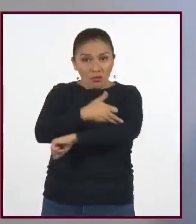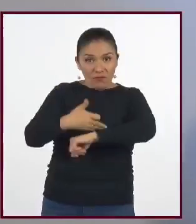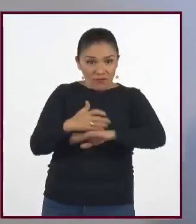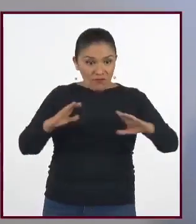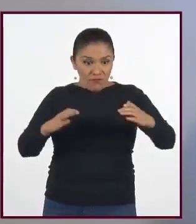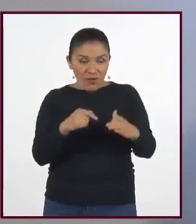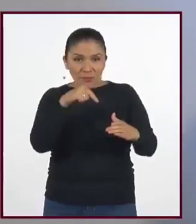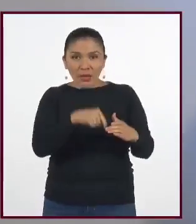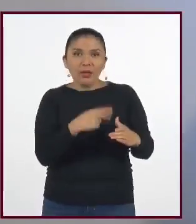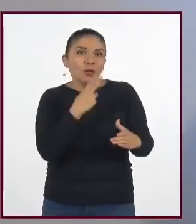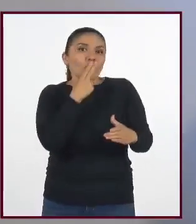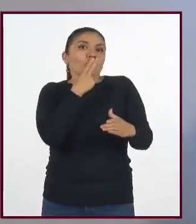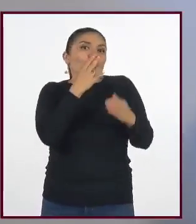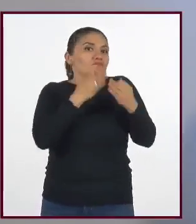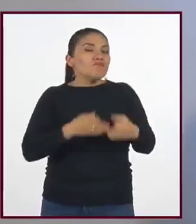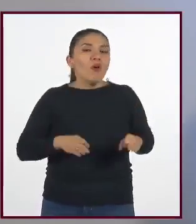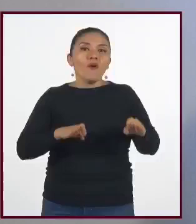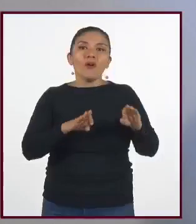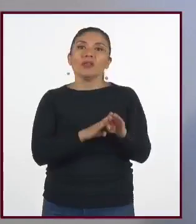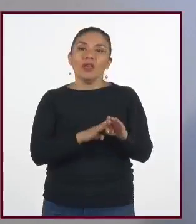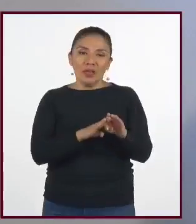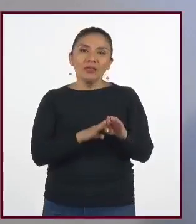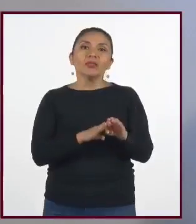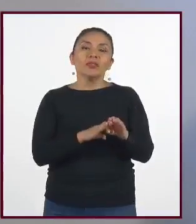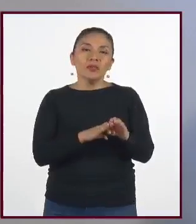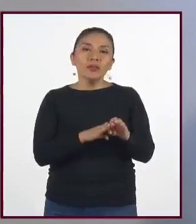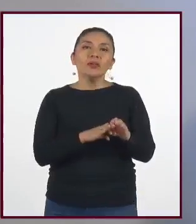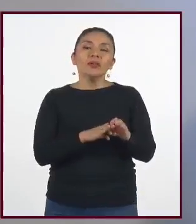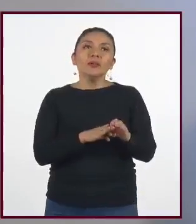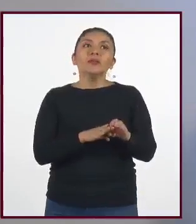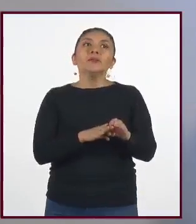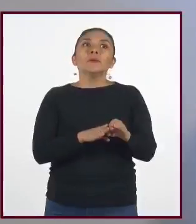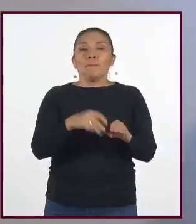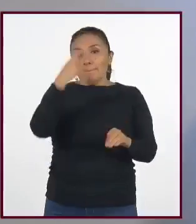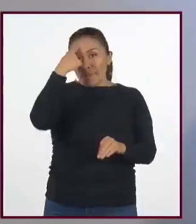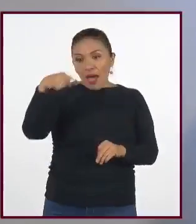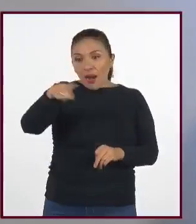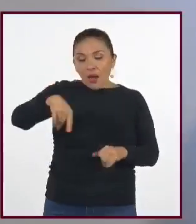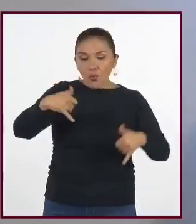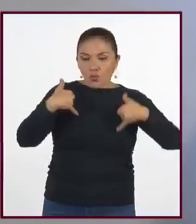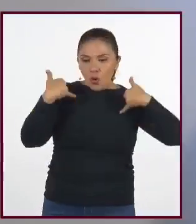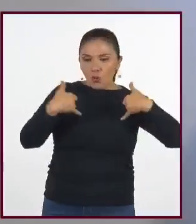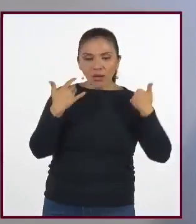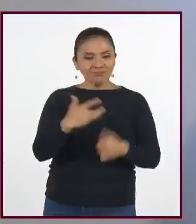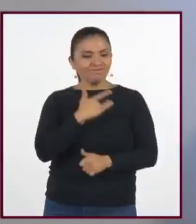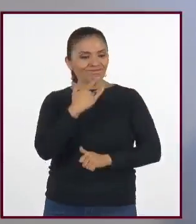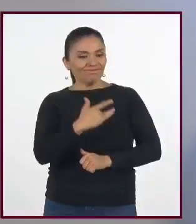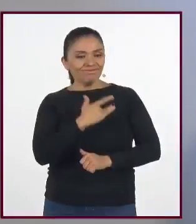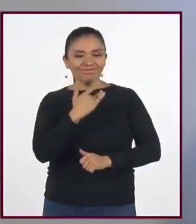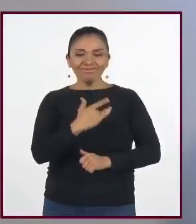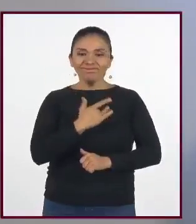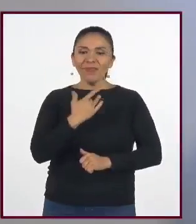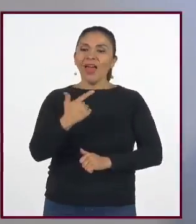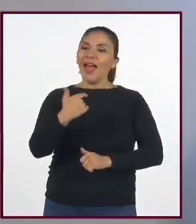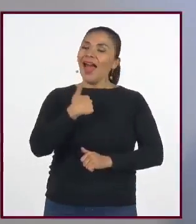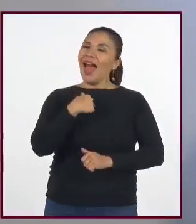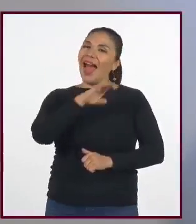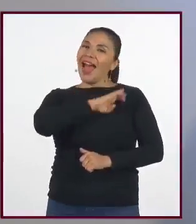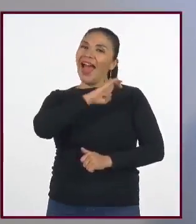es primordial para que el chico se sienta con